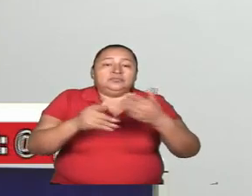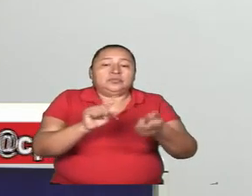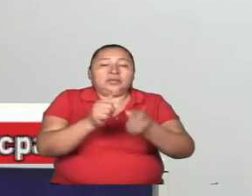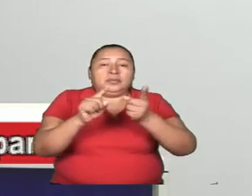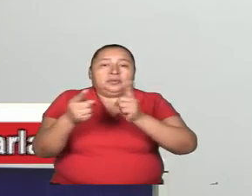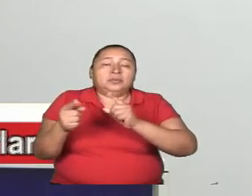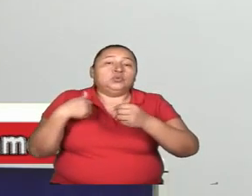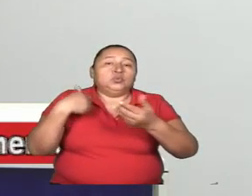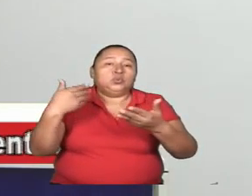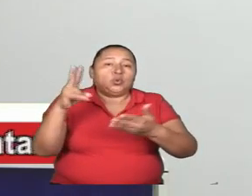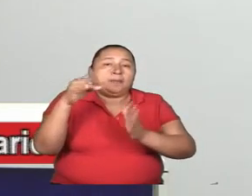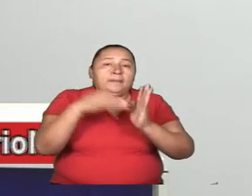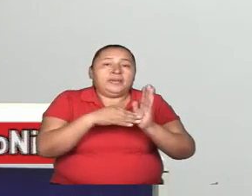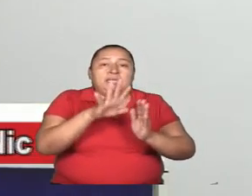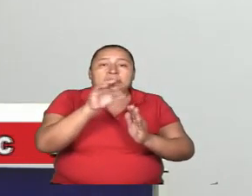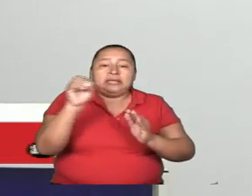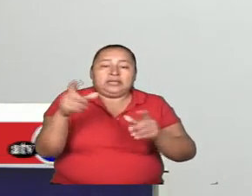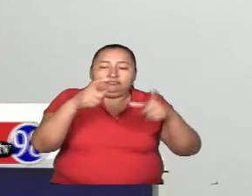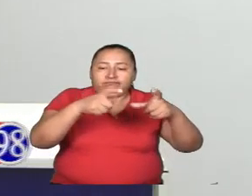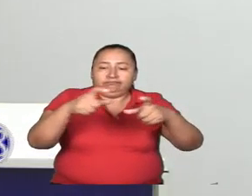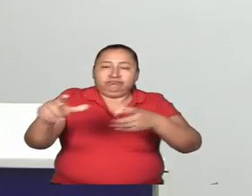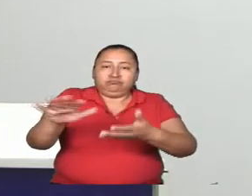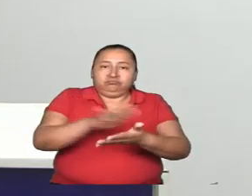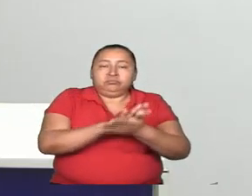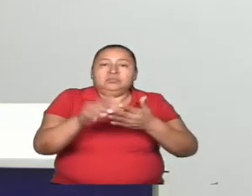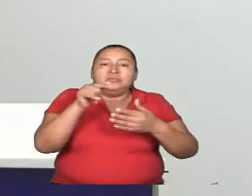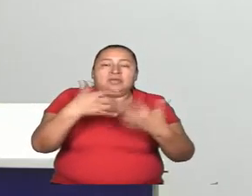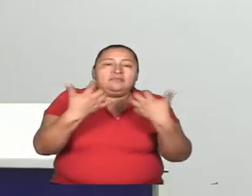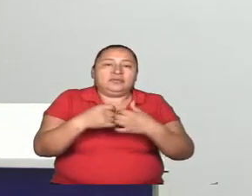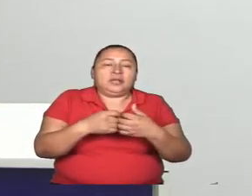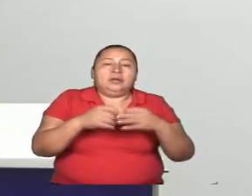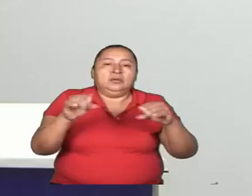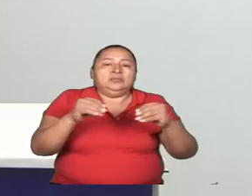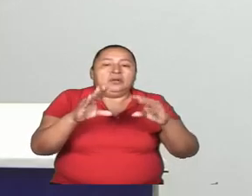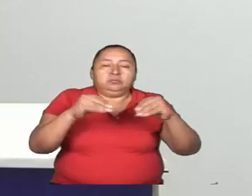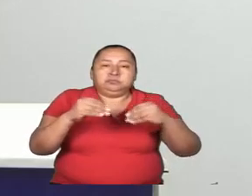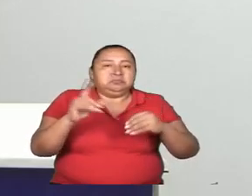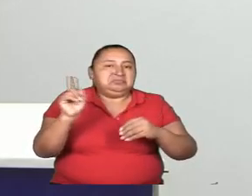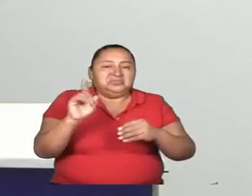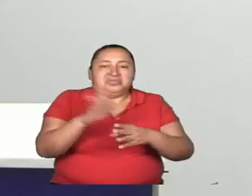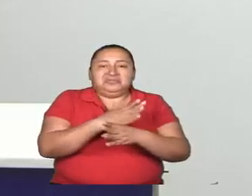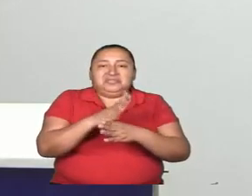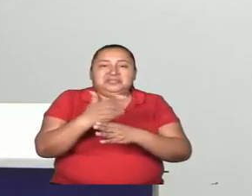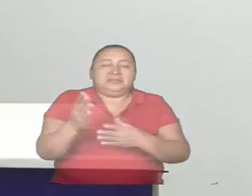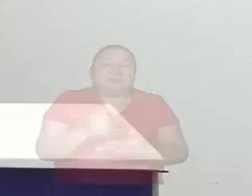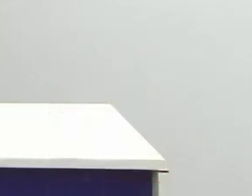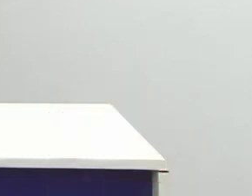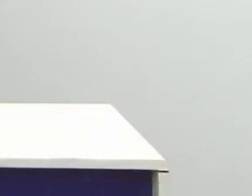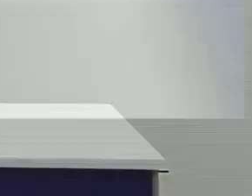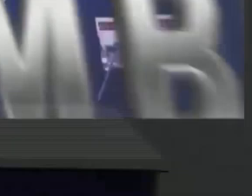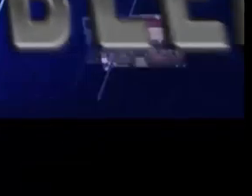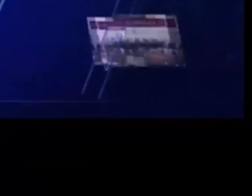de 2.500 tapas de manjoles, estas fabricadas de materiales no reciclables.